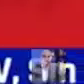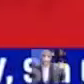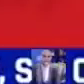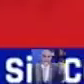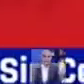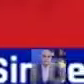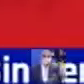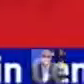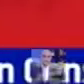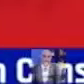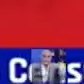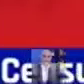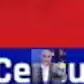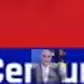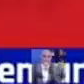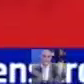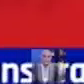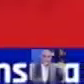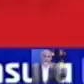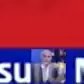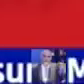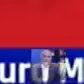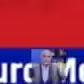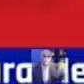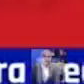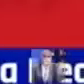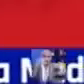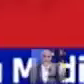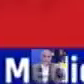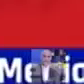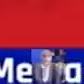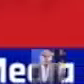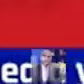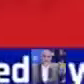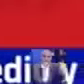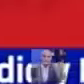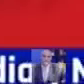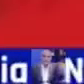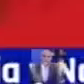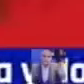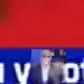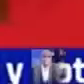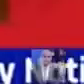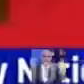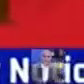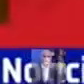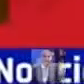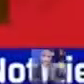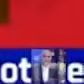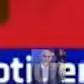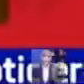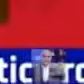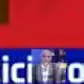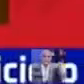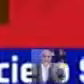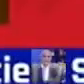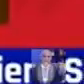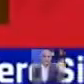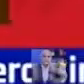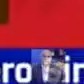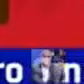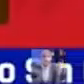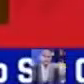que realmente hace las investigaciones, sino ella. Se presentan todos estos personajes como figurines